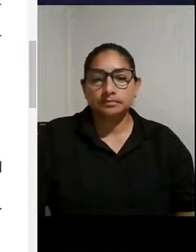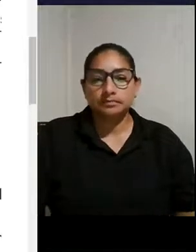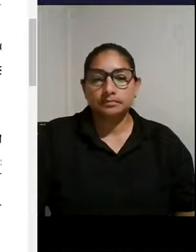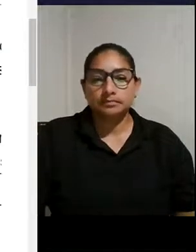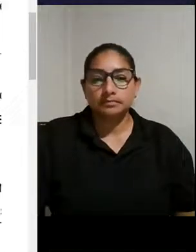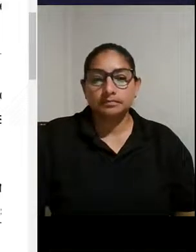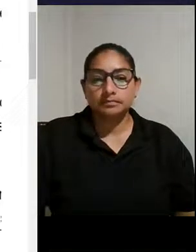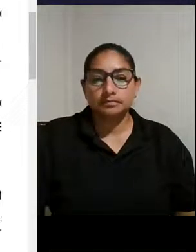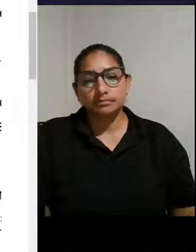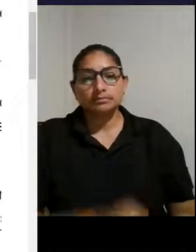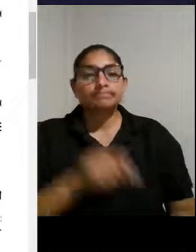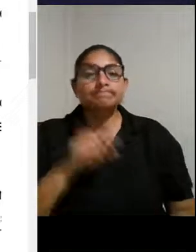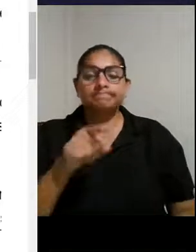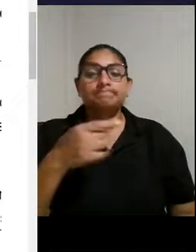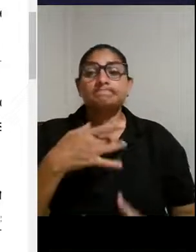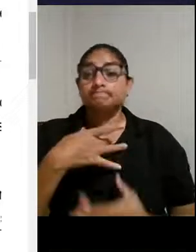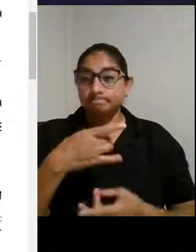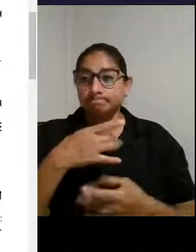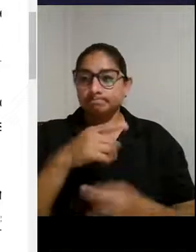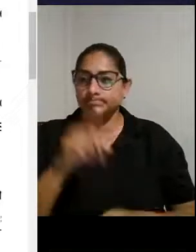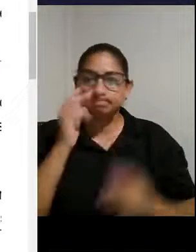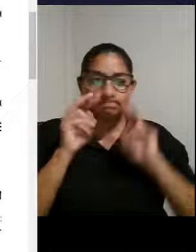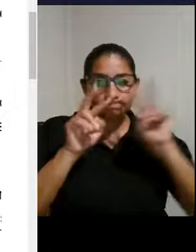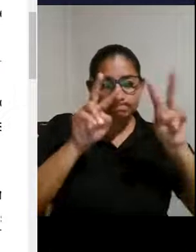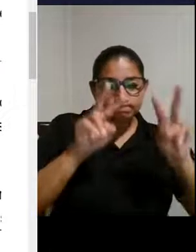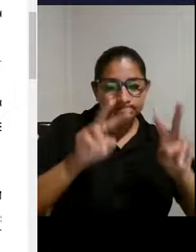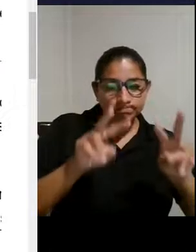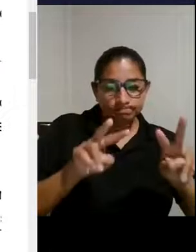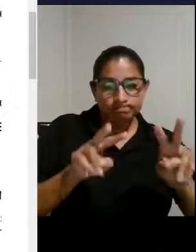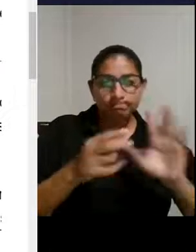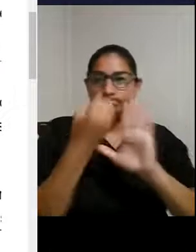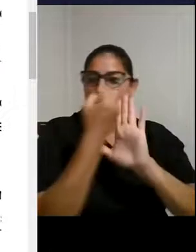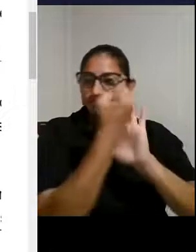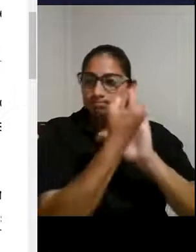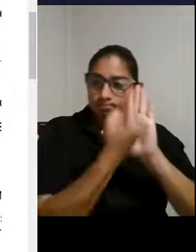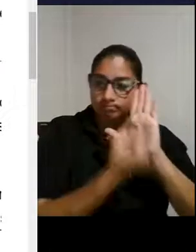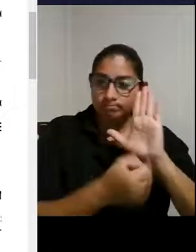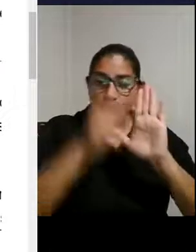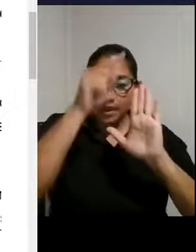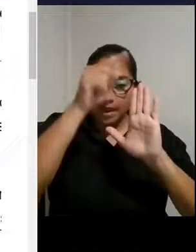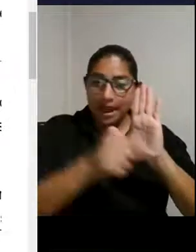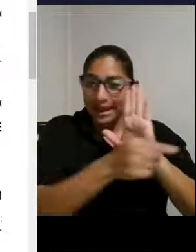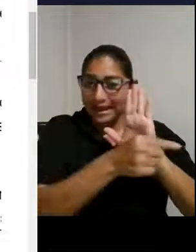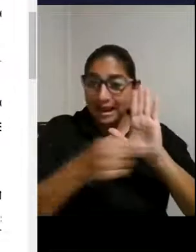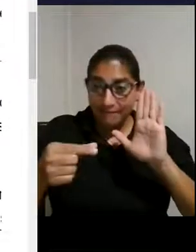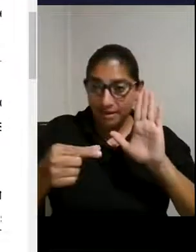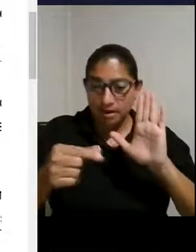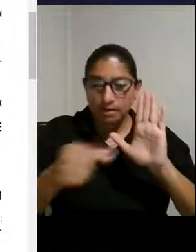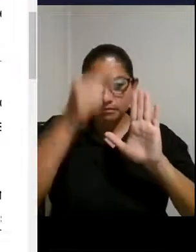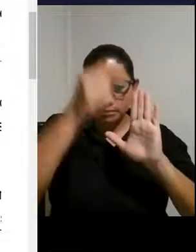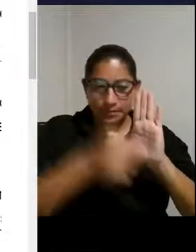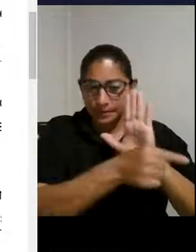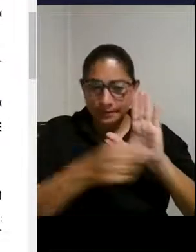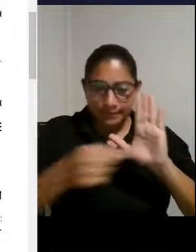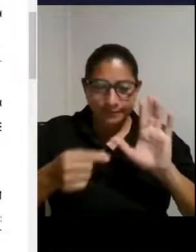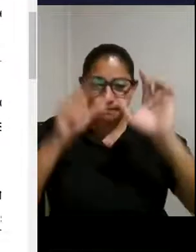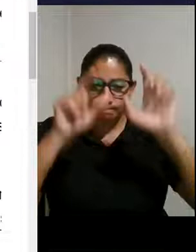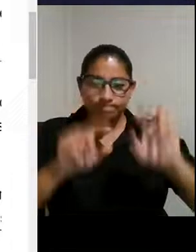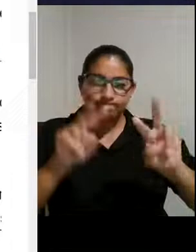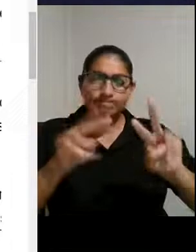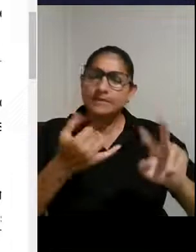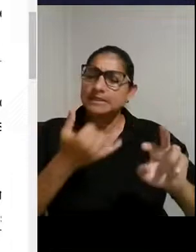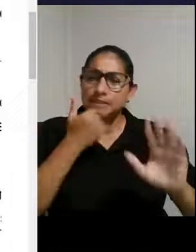Aquí me interesa que ustedes puedan analizar gráficamente lo que está pasando, ¿verdad? Muchas veces